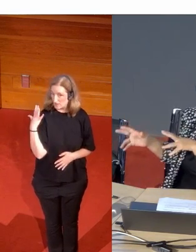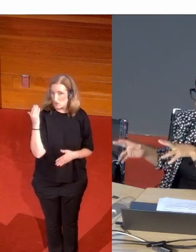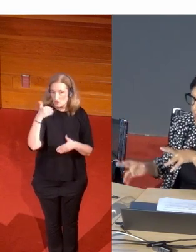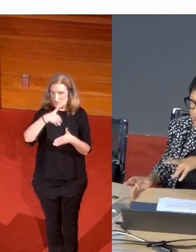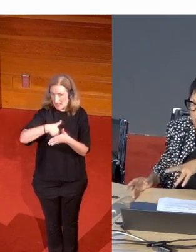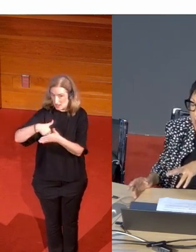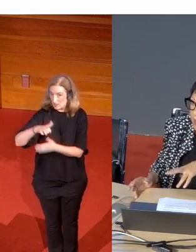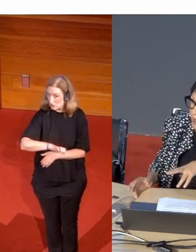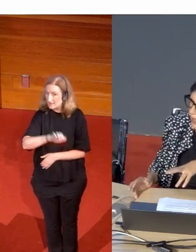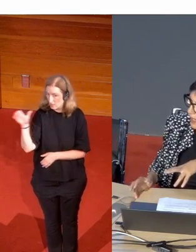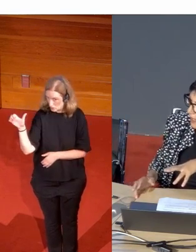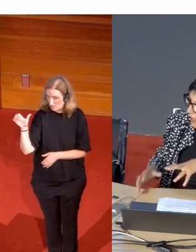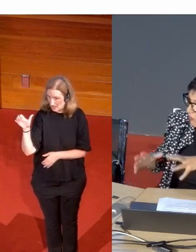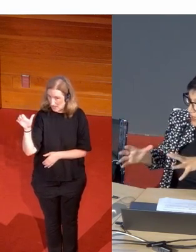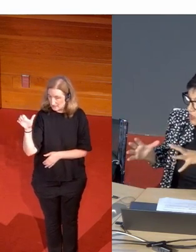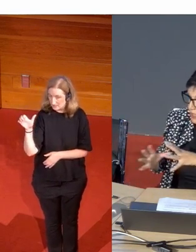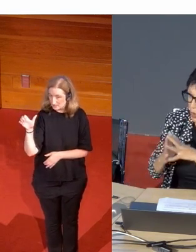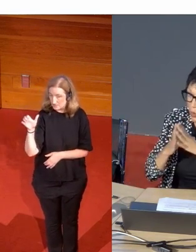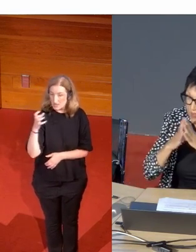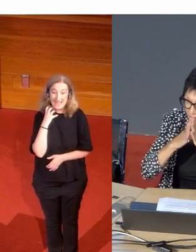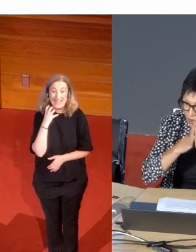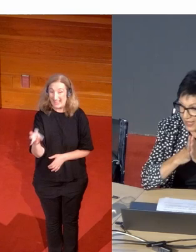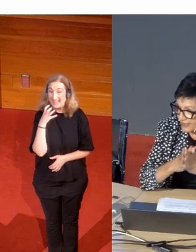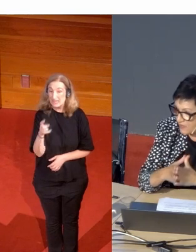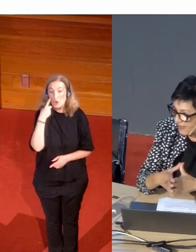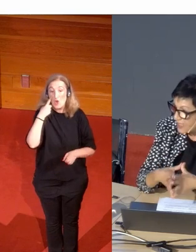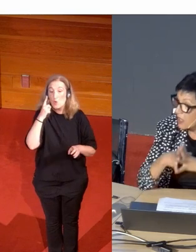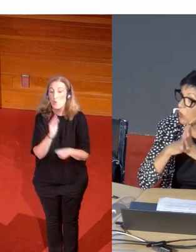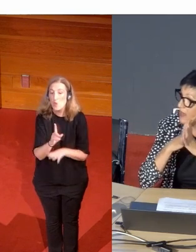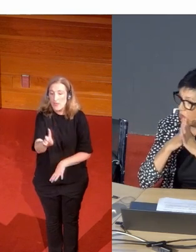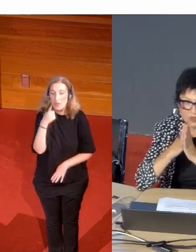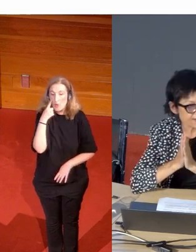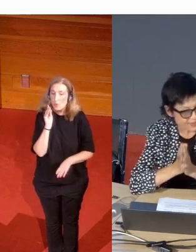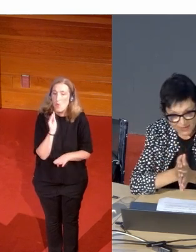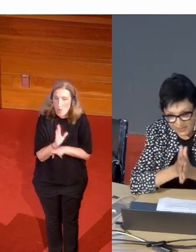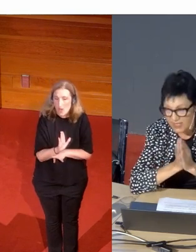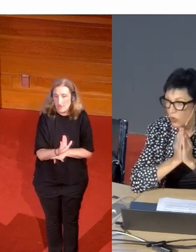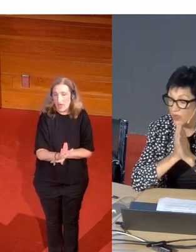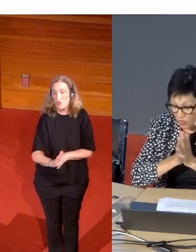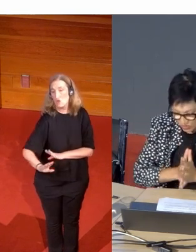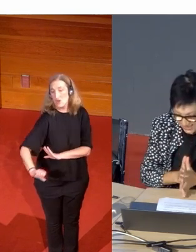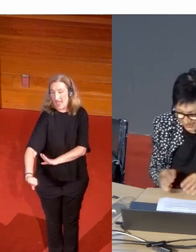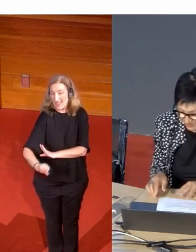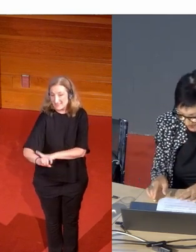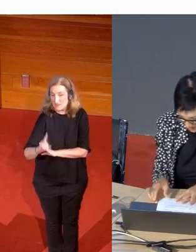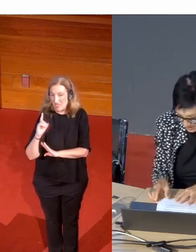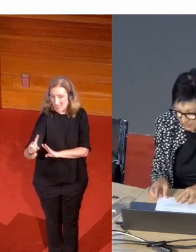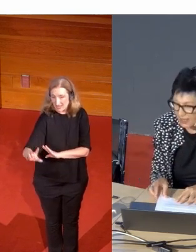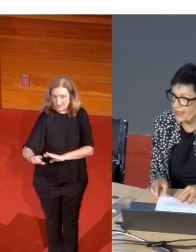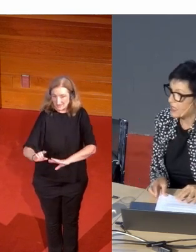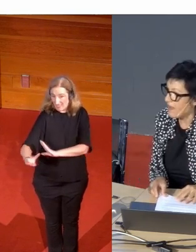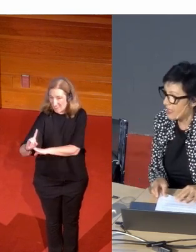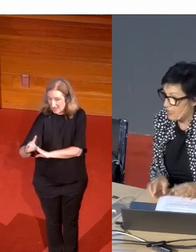elecciones europeas fue el grito de Cuidado con la extrema derecha Cuidado con la extrema derecha Cuidado con la extrema